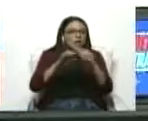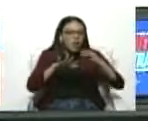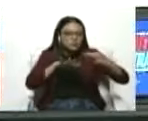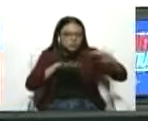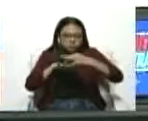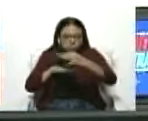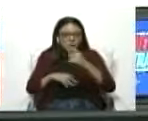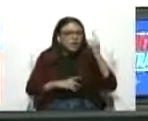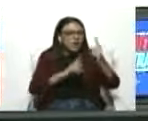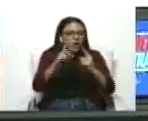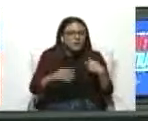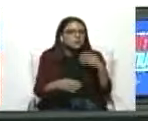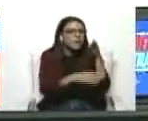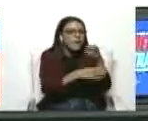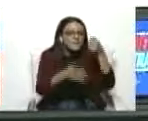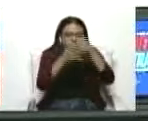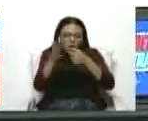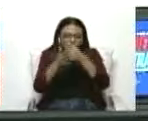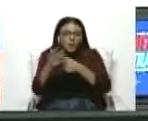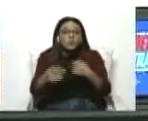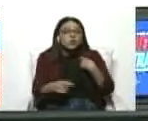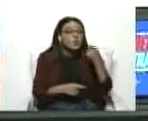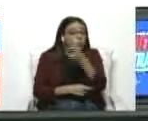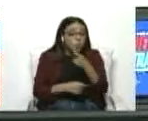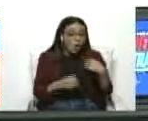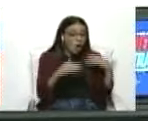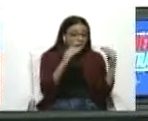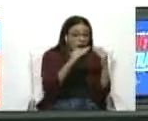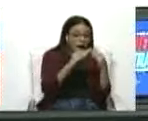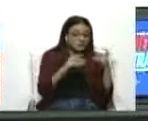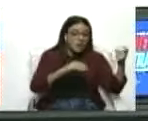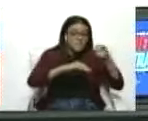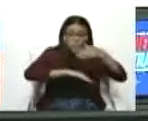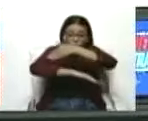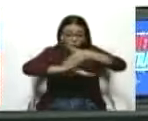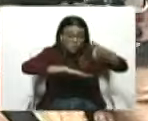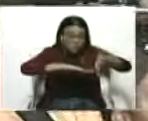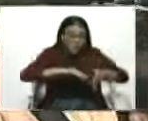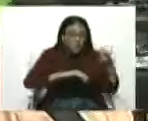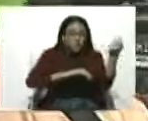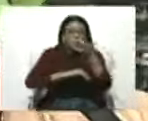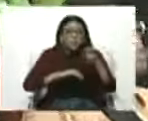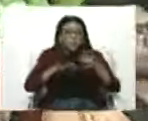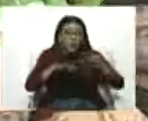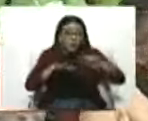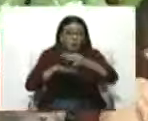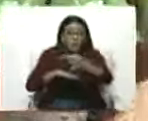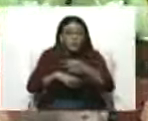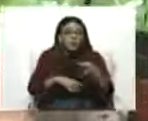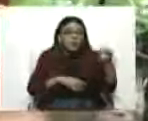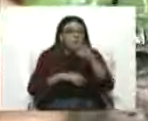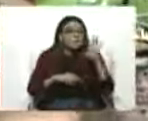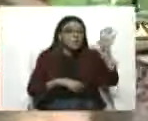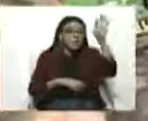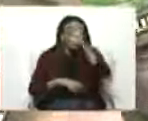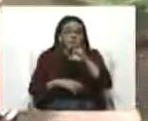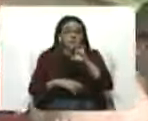Venezuela, garantizamos la paz en el país entero. Y nos los van a agradecer. Nos los van a